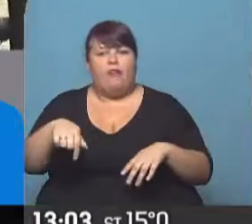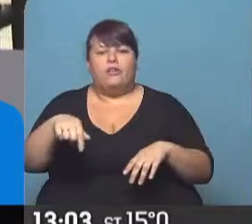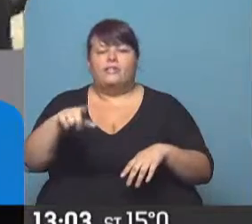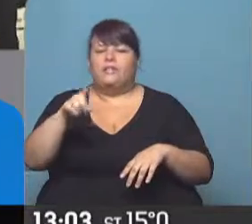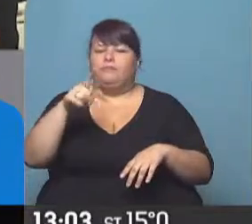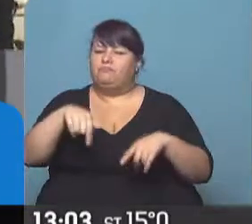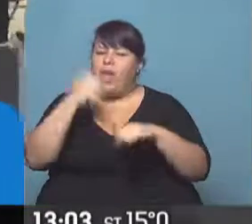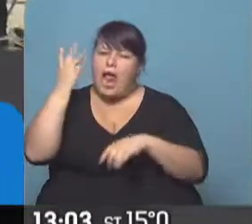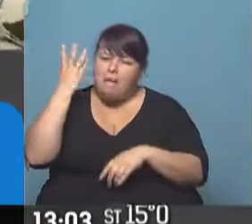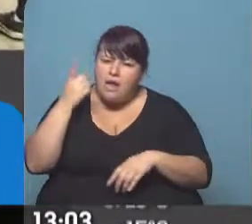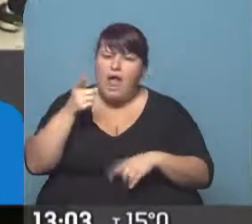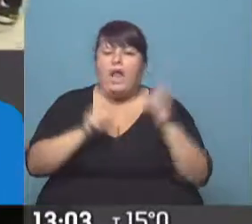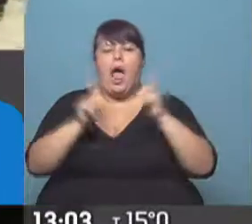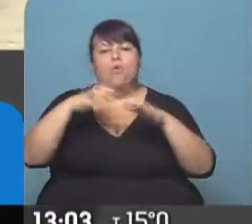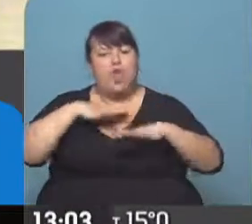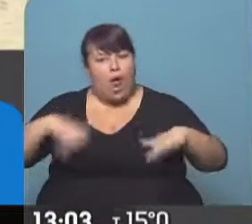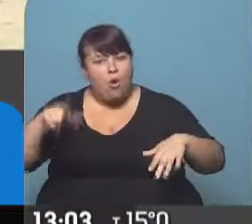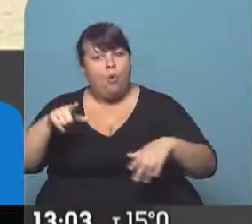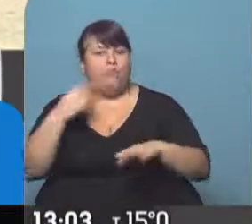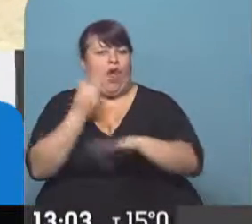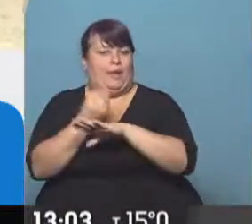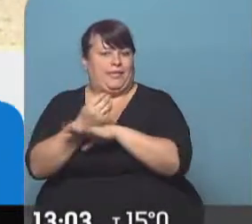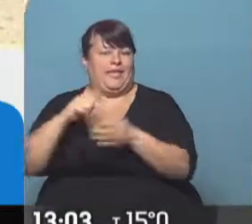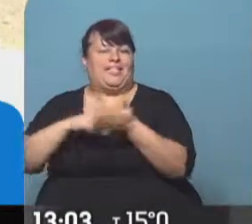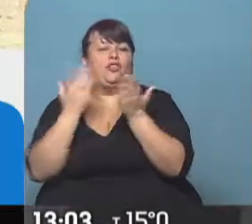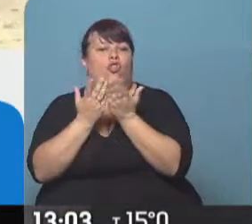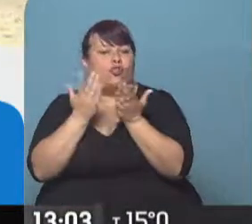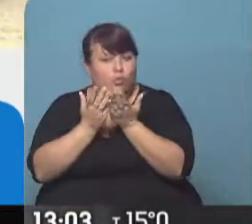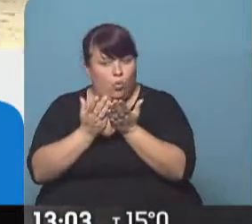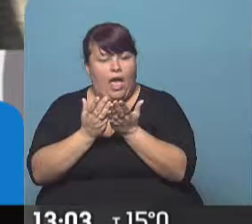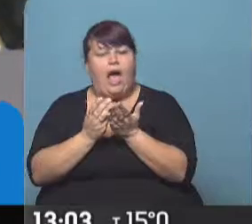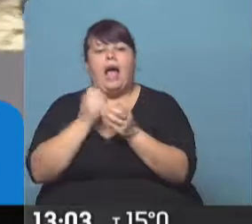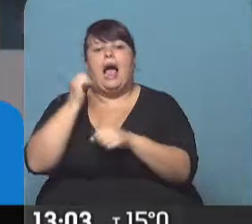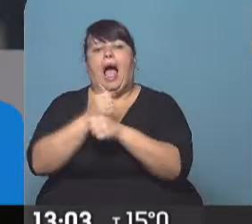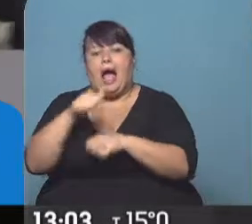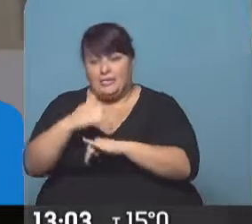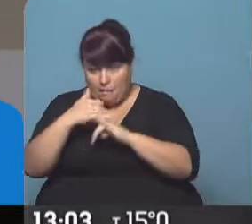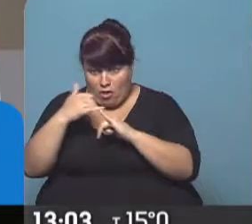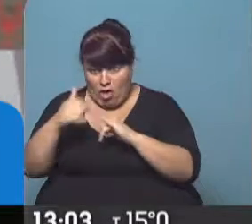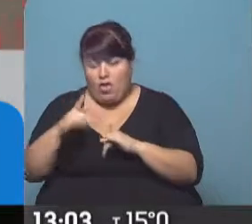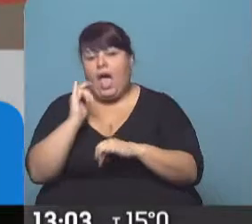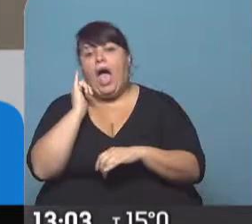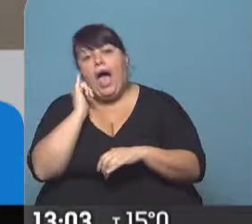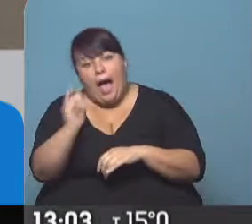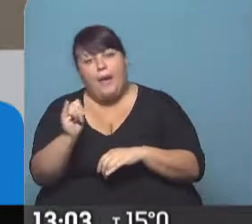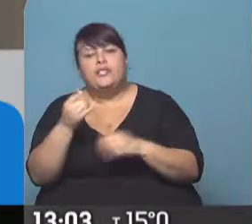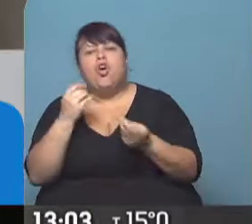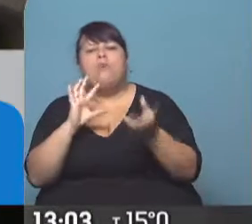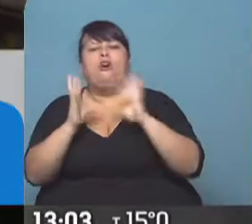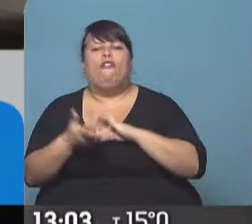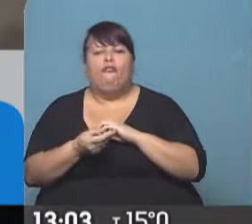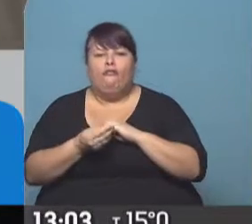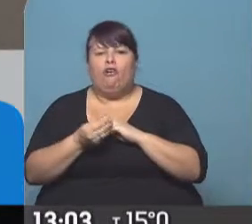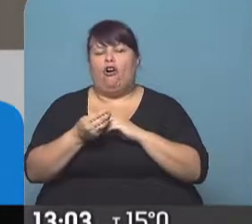primeras horas de la mañana algunos de los chicos representantes del centro de estudiantes hasta este mediodía también para avisar de qué manera